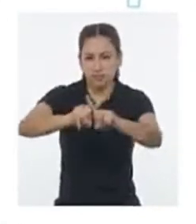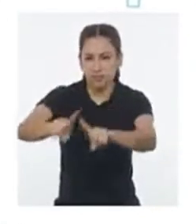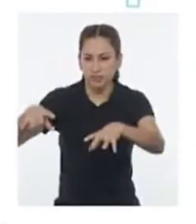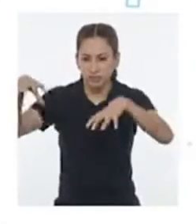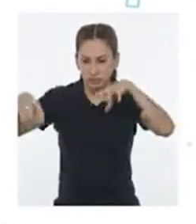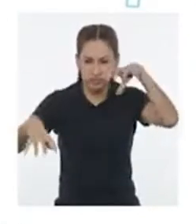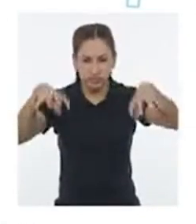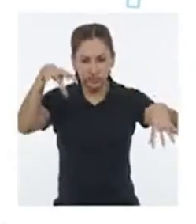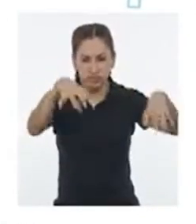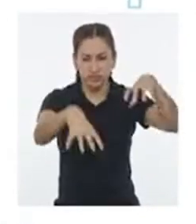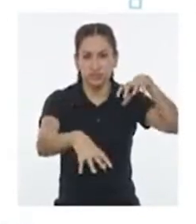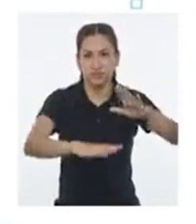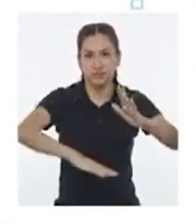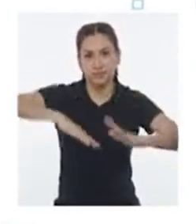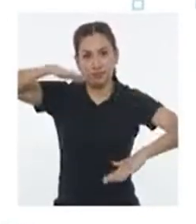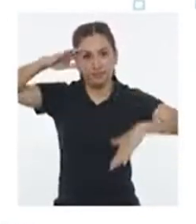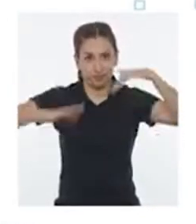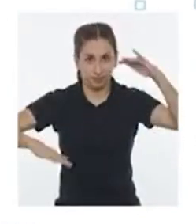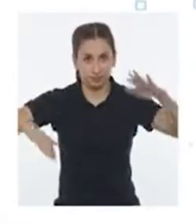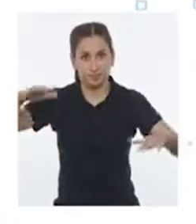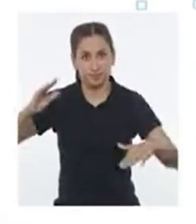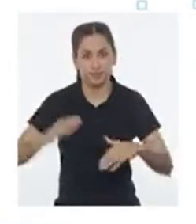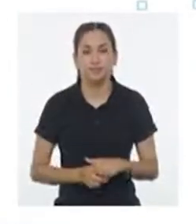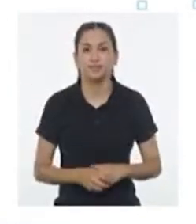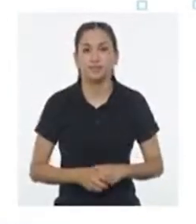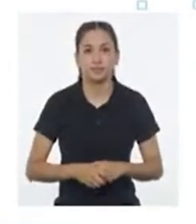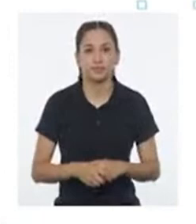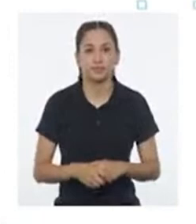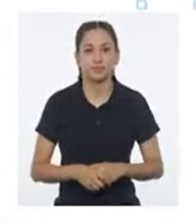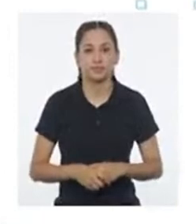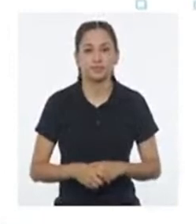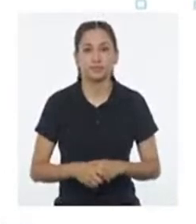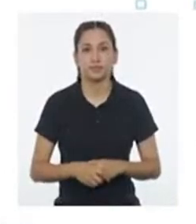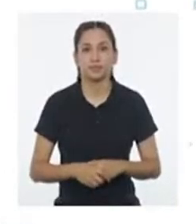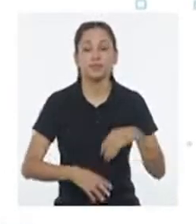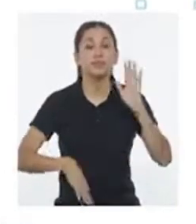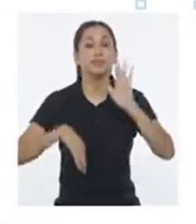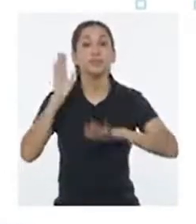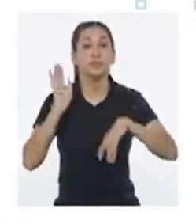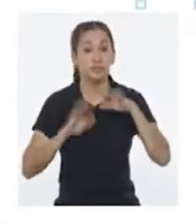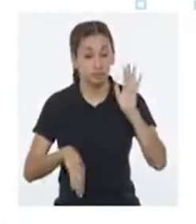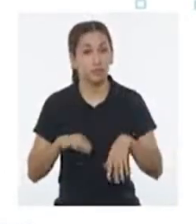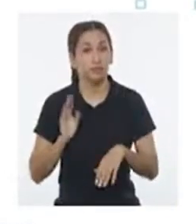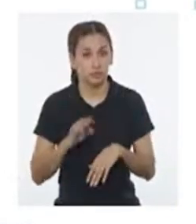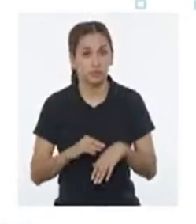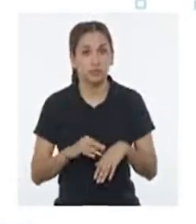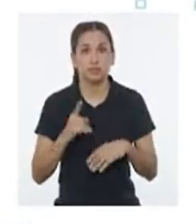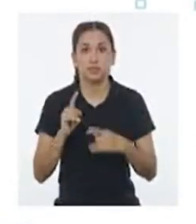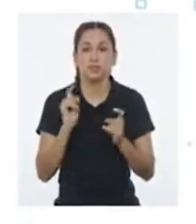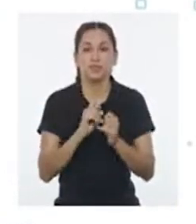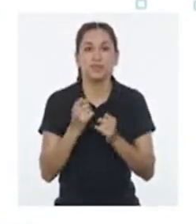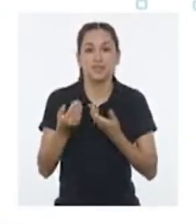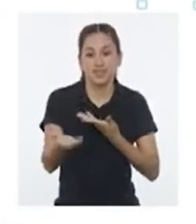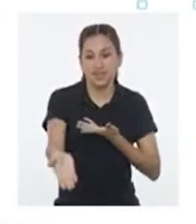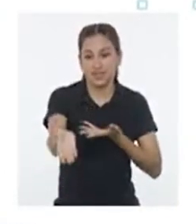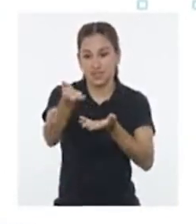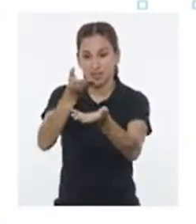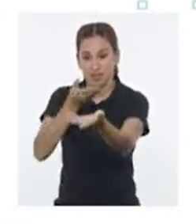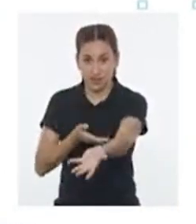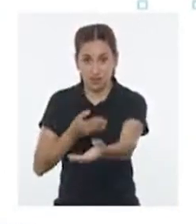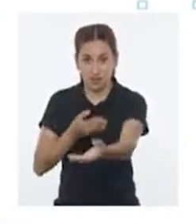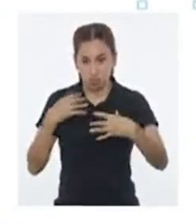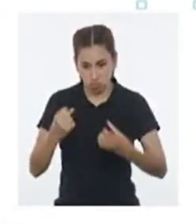en distintos niveles altitudinales. En tales ocasiones, El canje